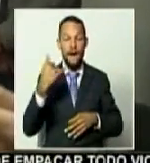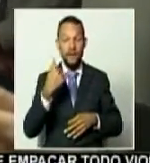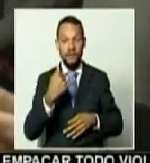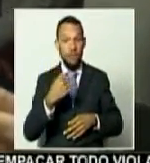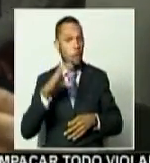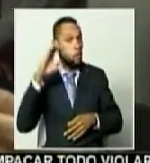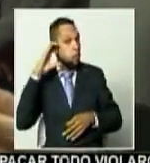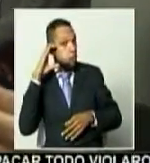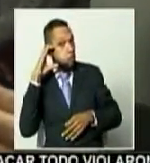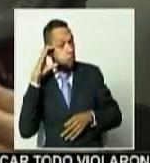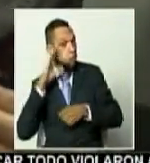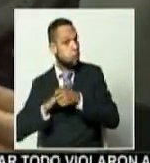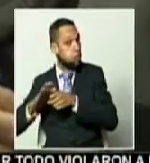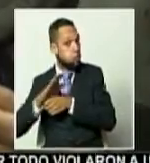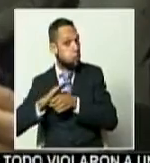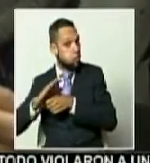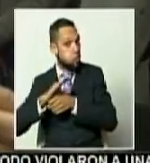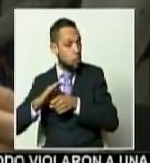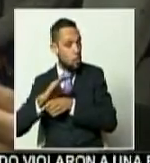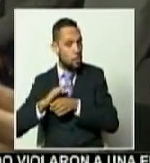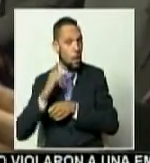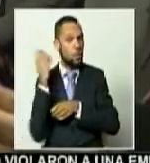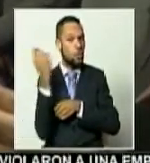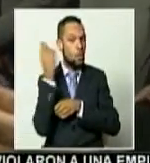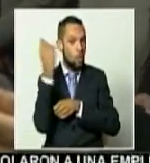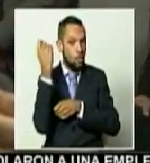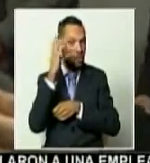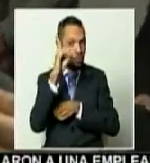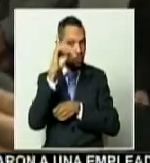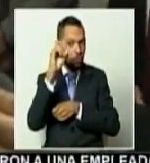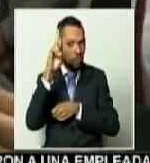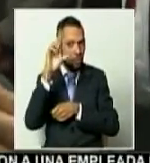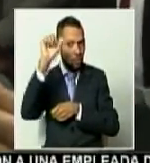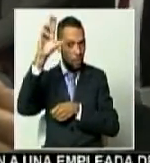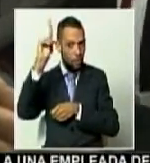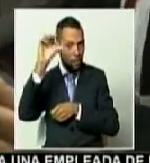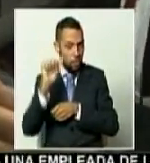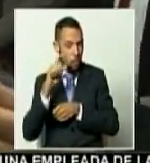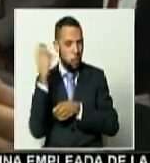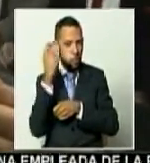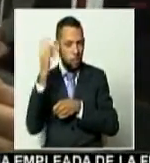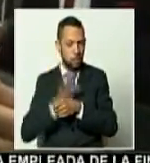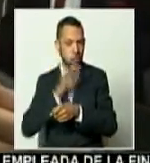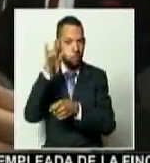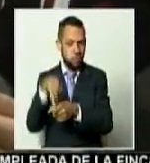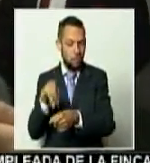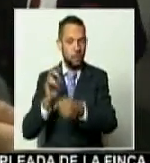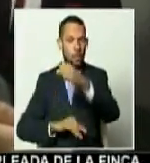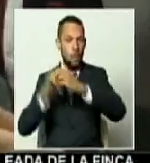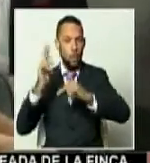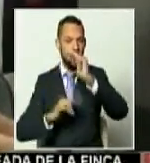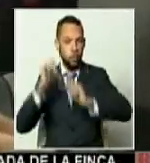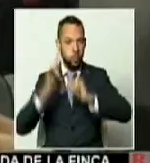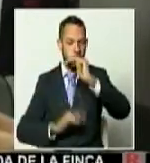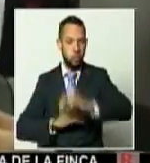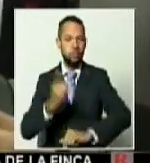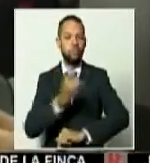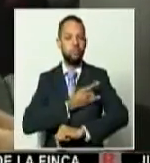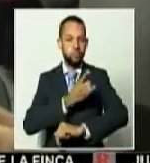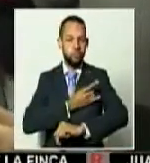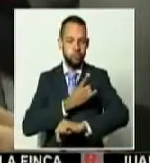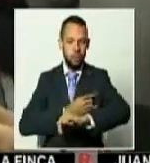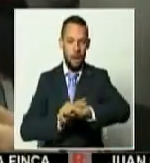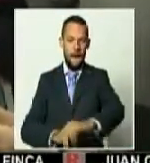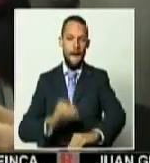la ciudad del futuro de Caldas, que es La Dorada, vamos a tener una universidad presencial. Es